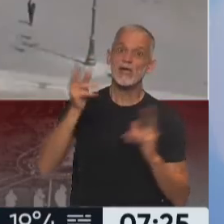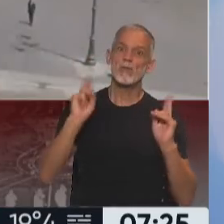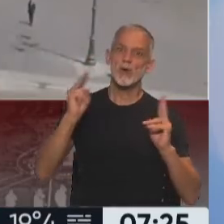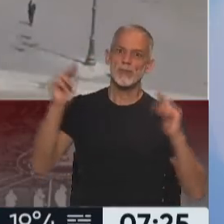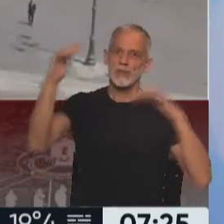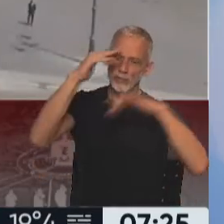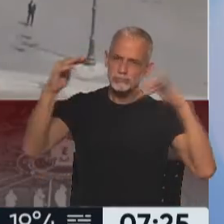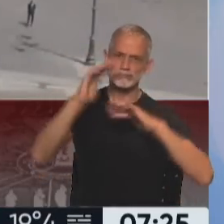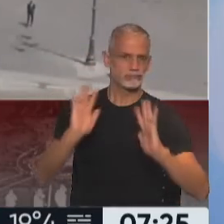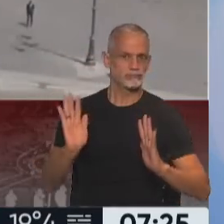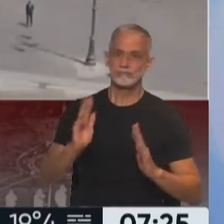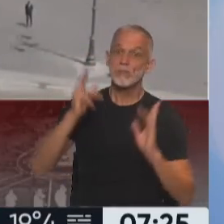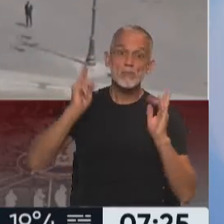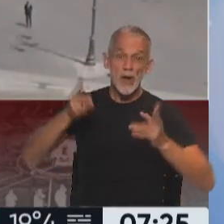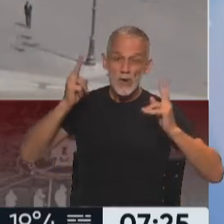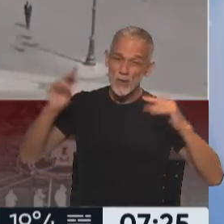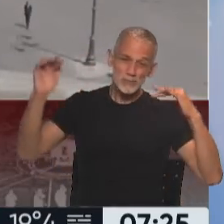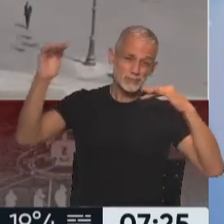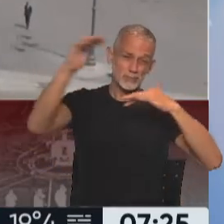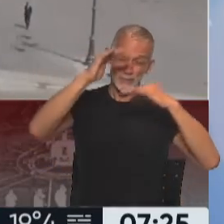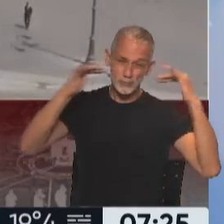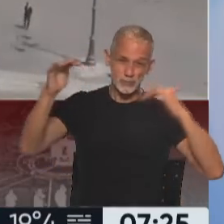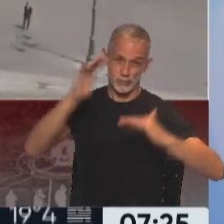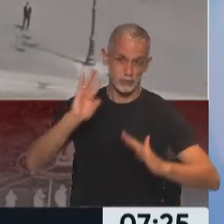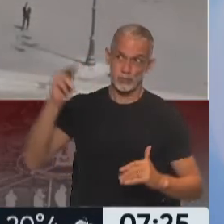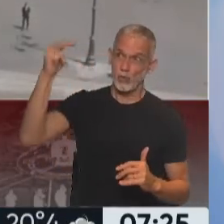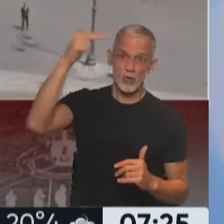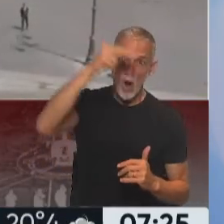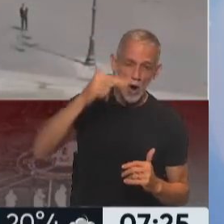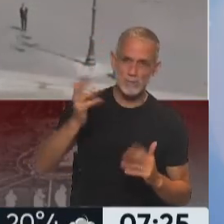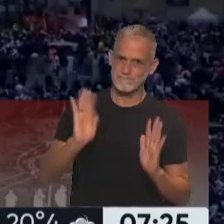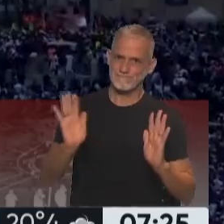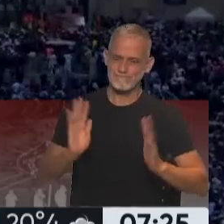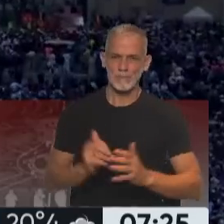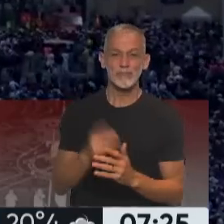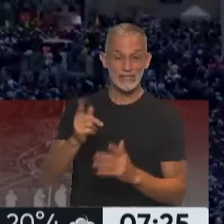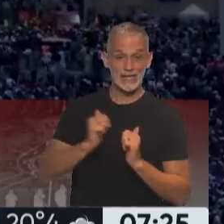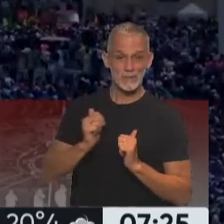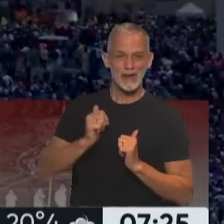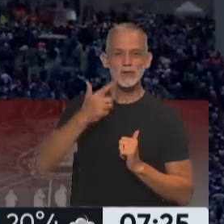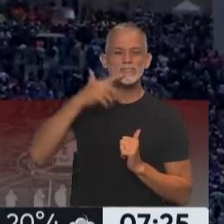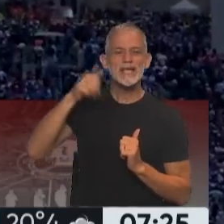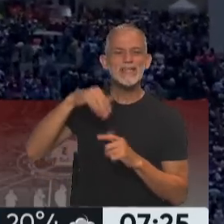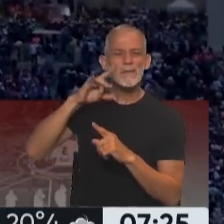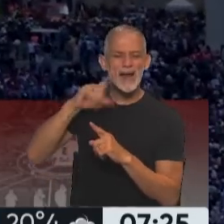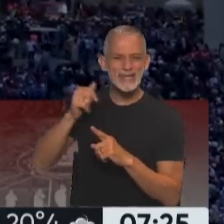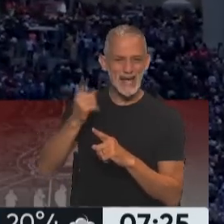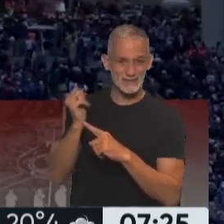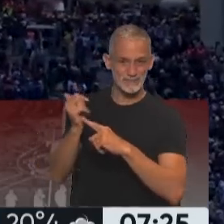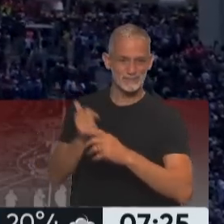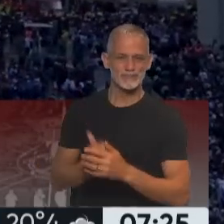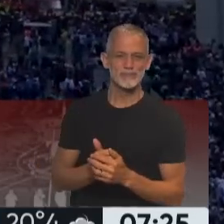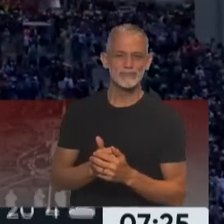y unas la medidas verdaderamente impresionantes. Así esperan al Papa en Santa María la Mayor. Allí está la imagen y